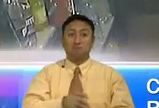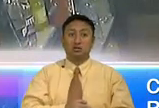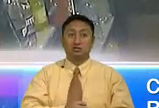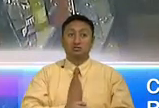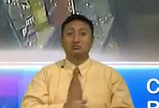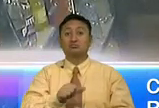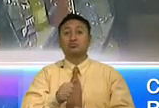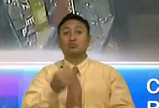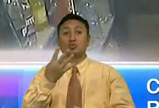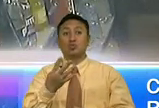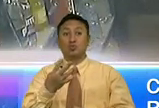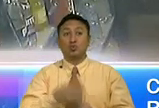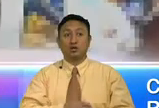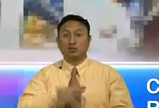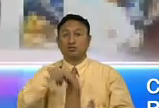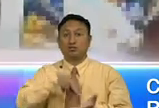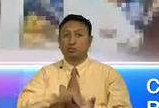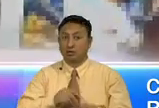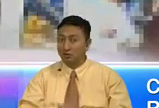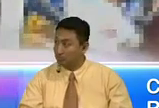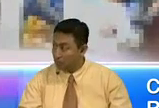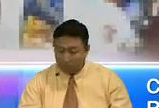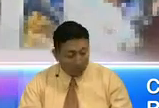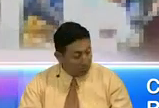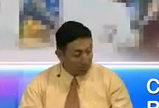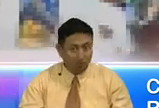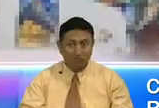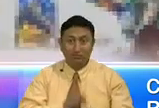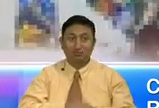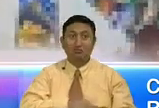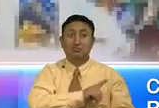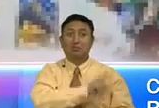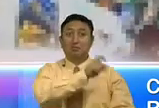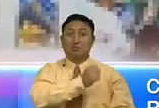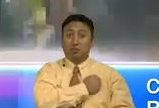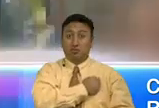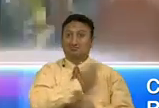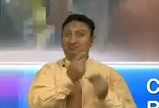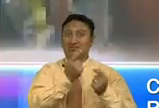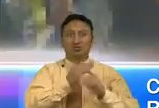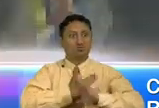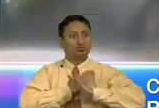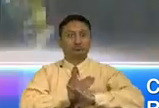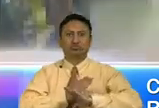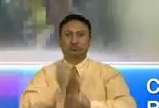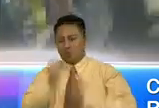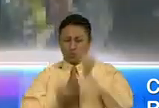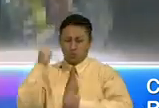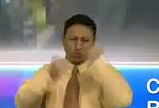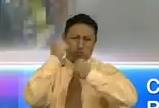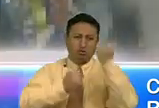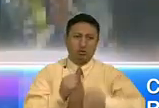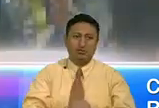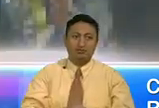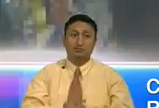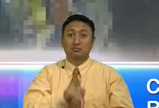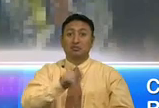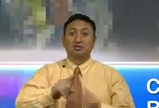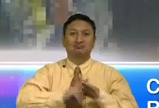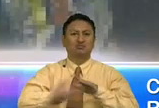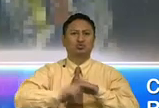cuarto se queda en la puerta del local. Gracias a la reacción rápida de los dueños del negocio que se enfrentaron a los sospechosos, los delincuentes